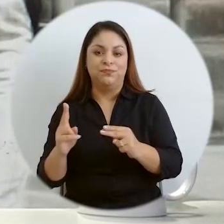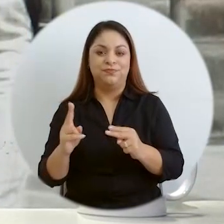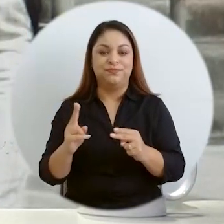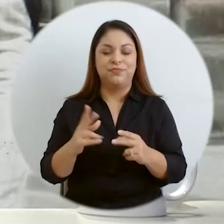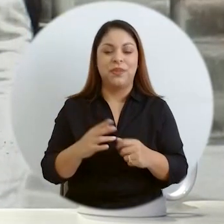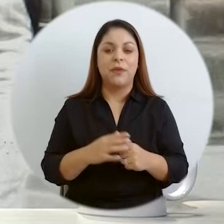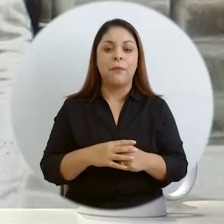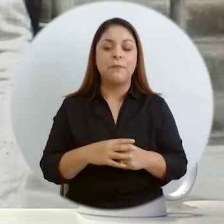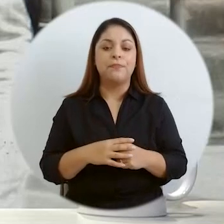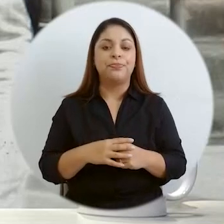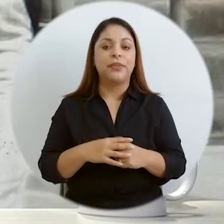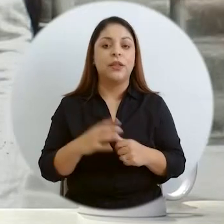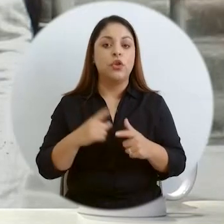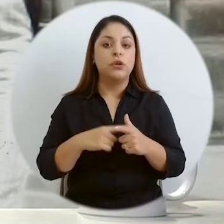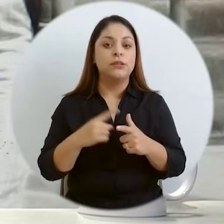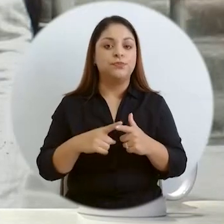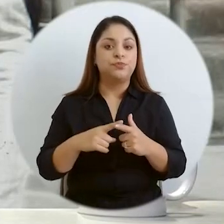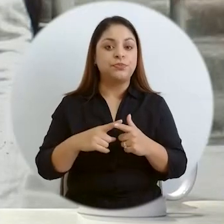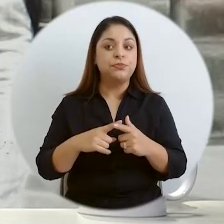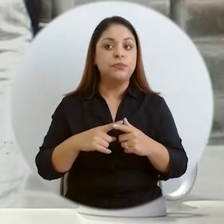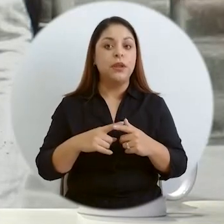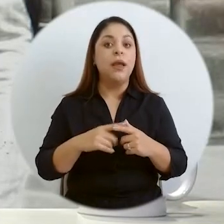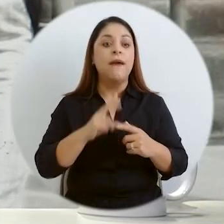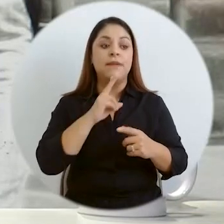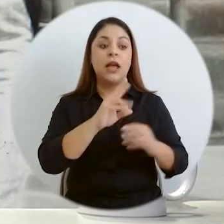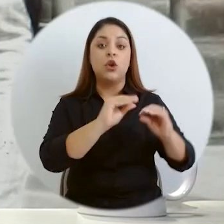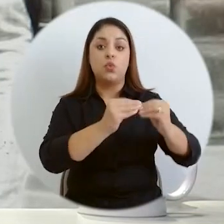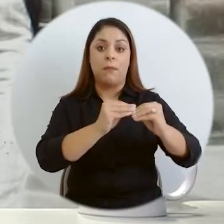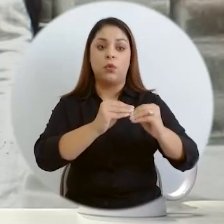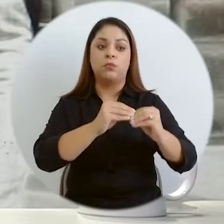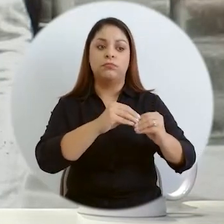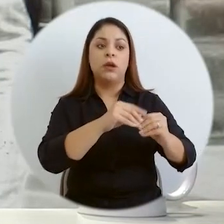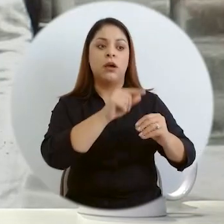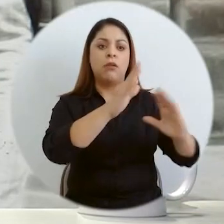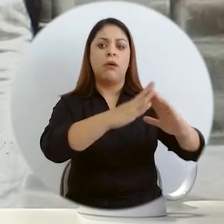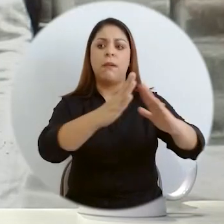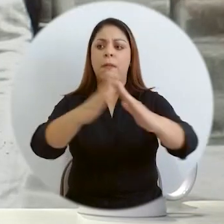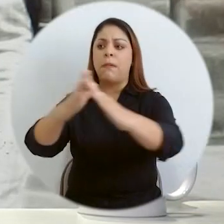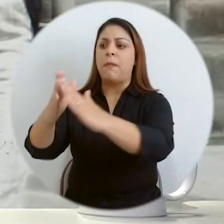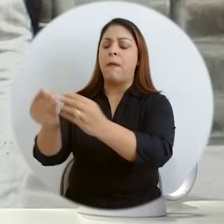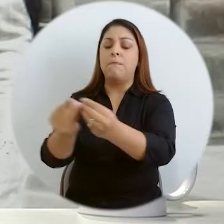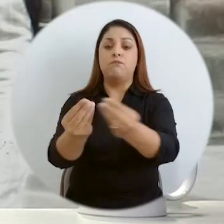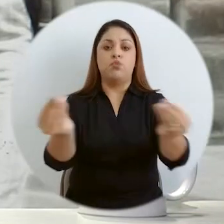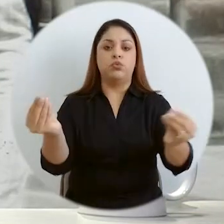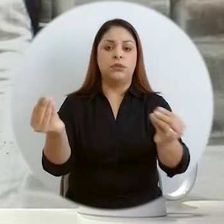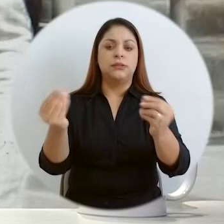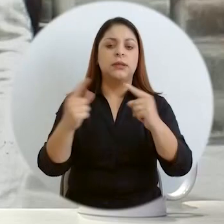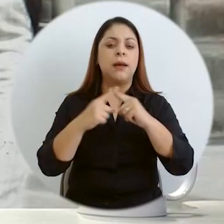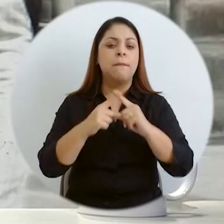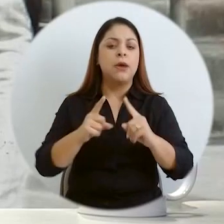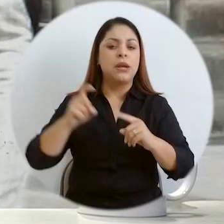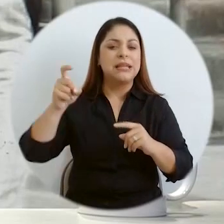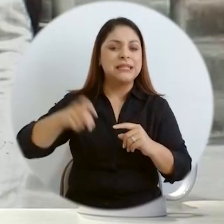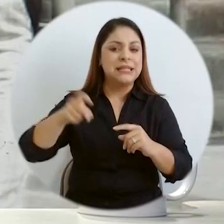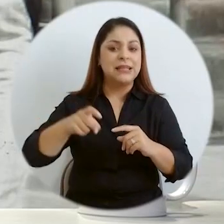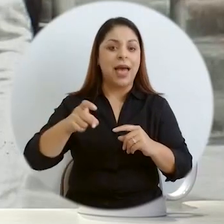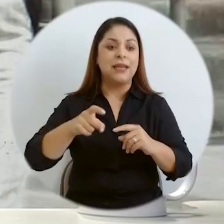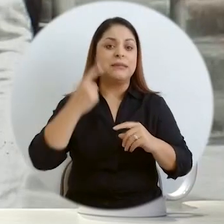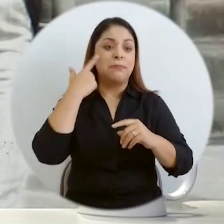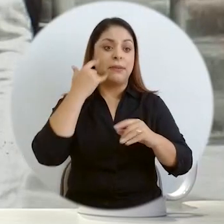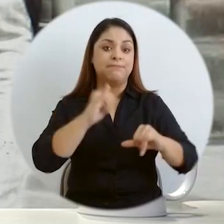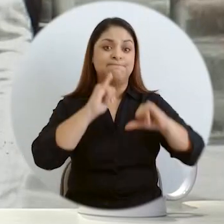Era lo que decía, o sea, a nivel de número cuenta como una residencia, pero a nivel de ocupación o a nivel de necesidades de una población,